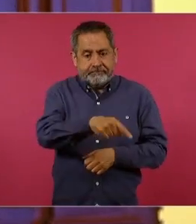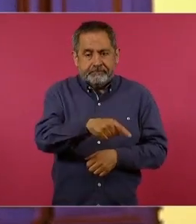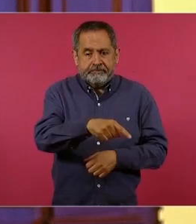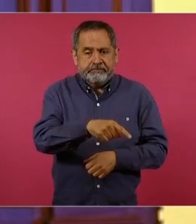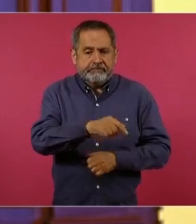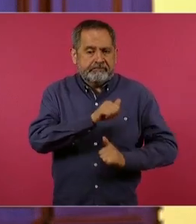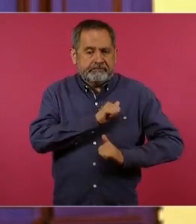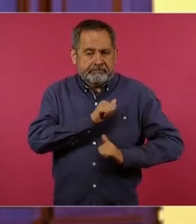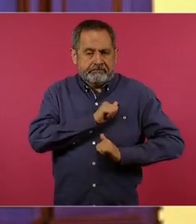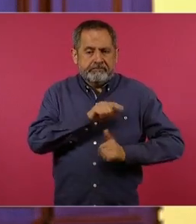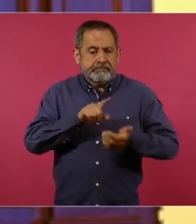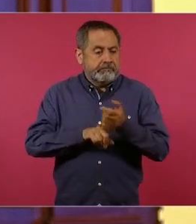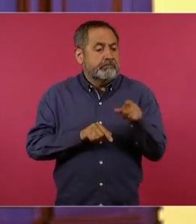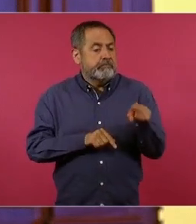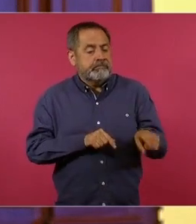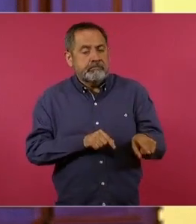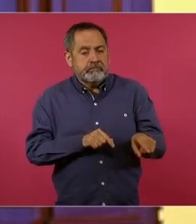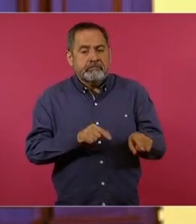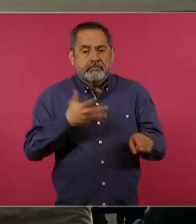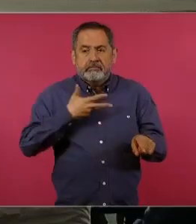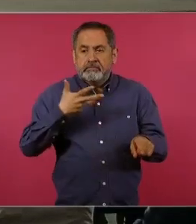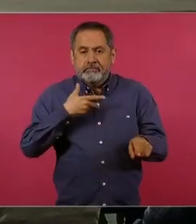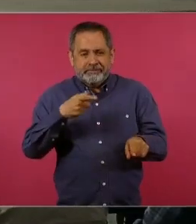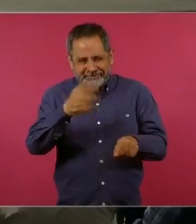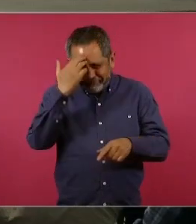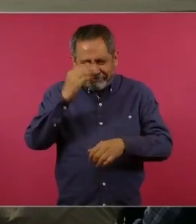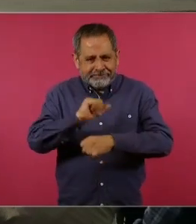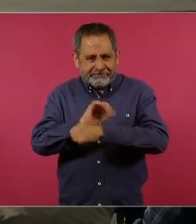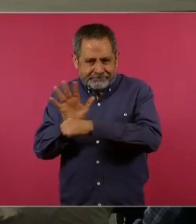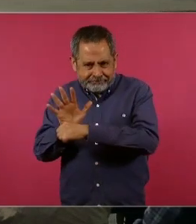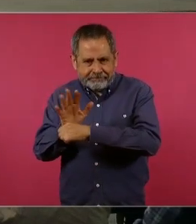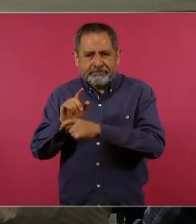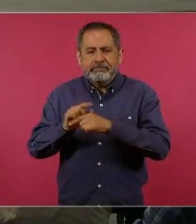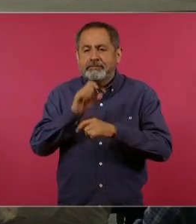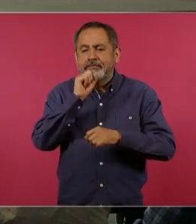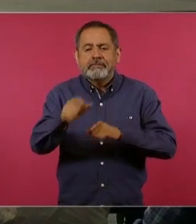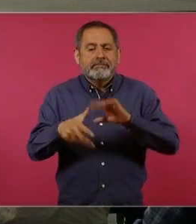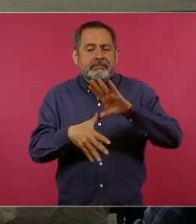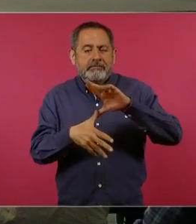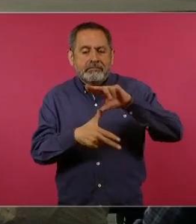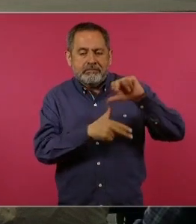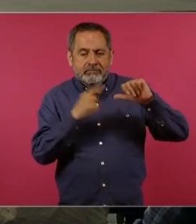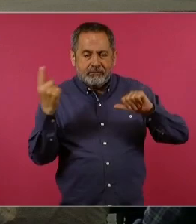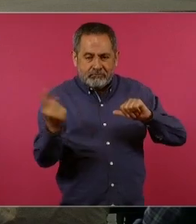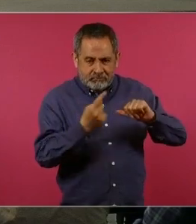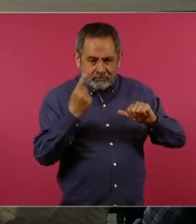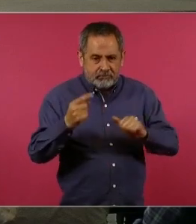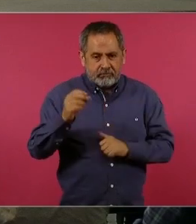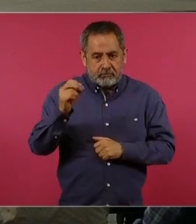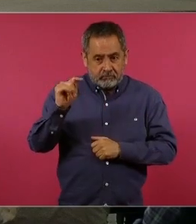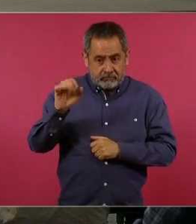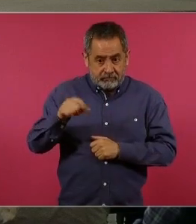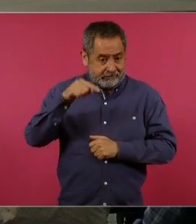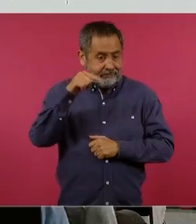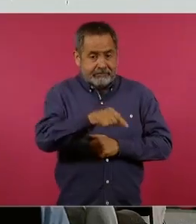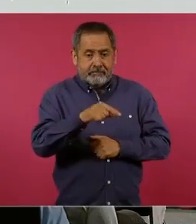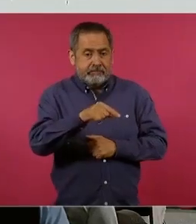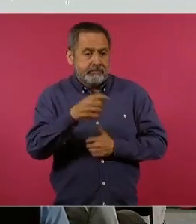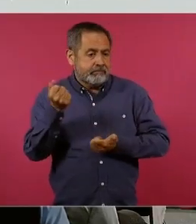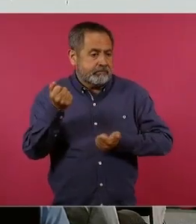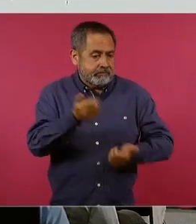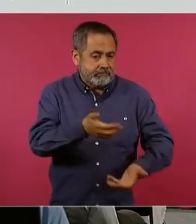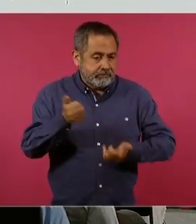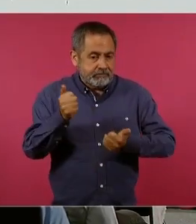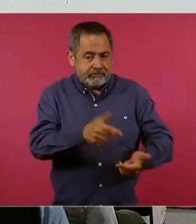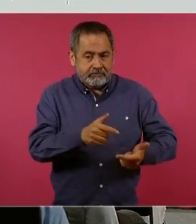tenemos un centro de acopio, durante la pandemia y durante el huracán Otis estuvo funcionando de manera muy efectiva para